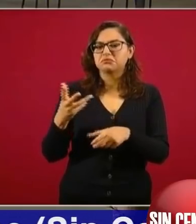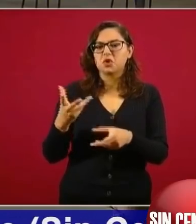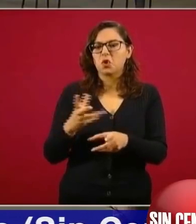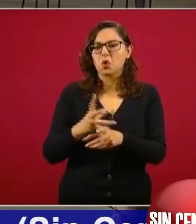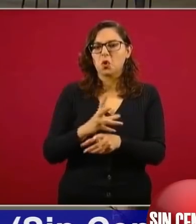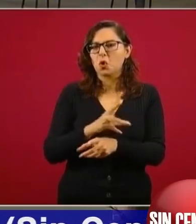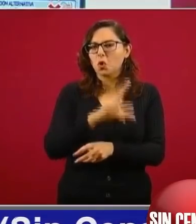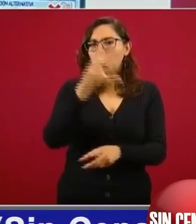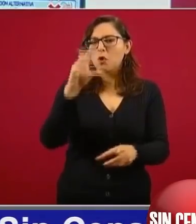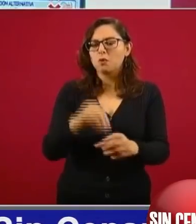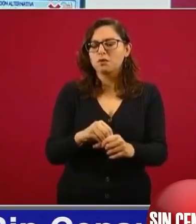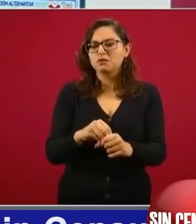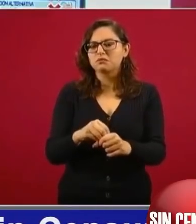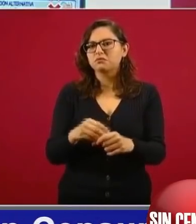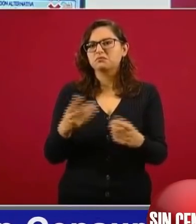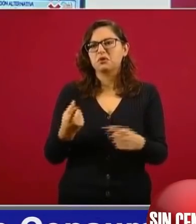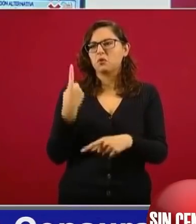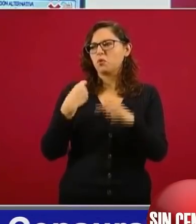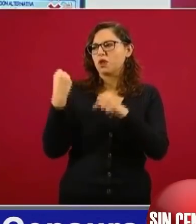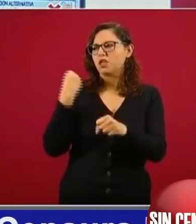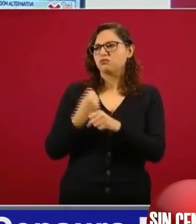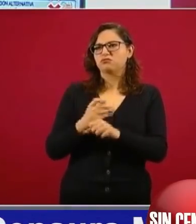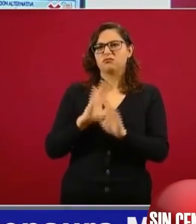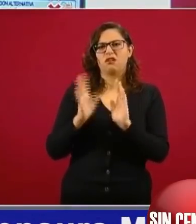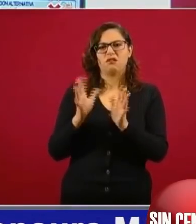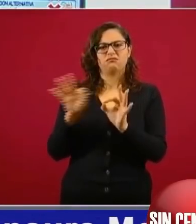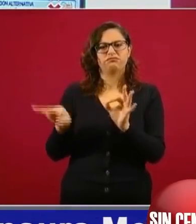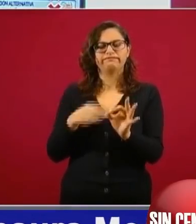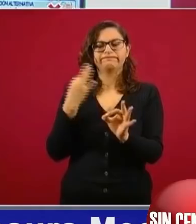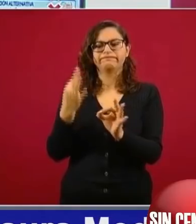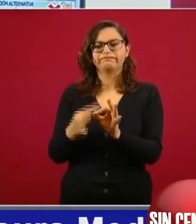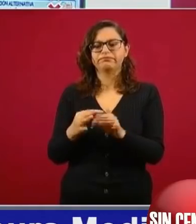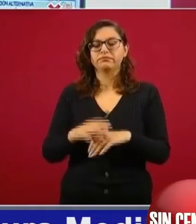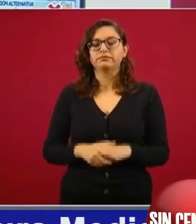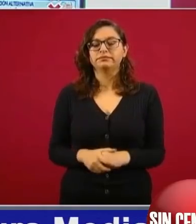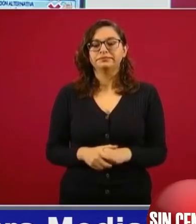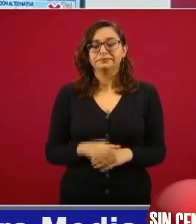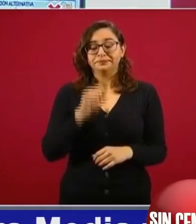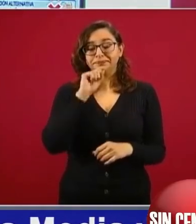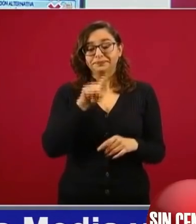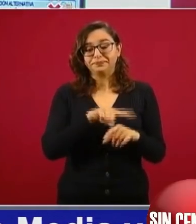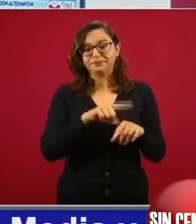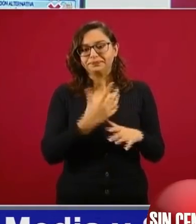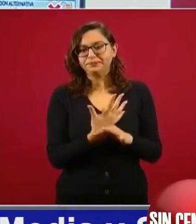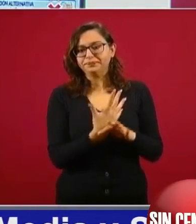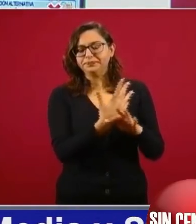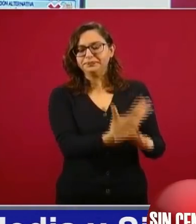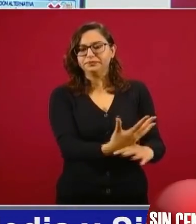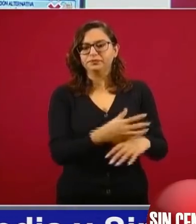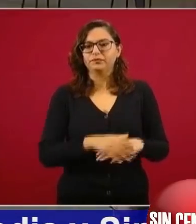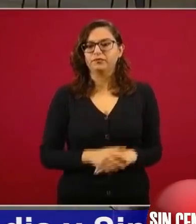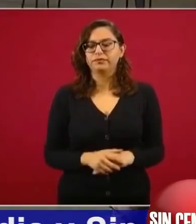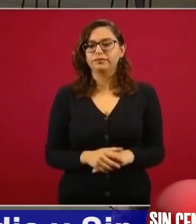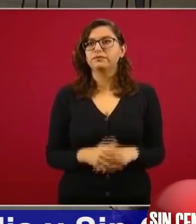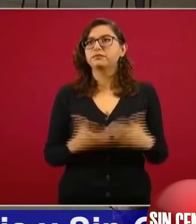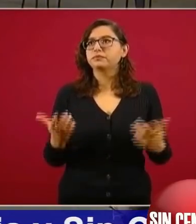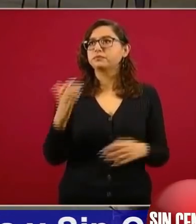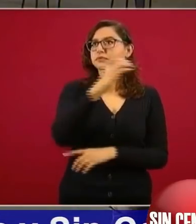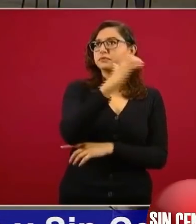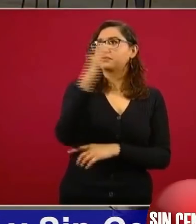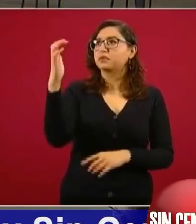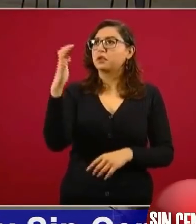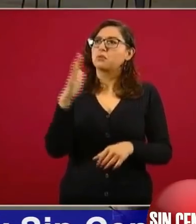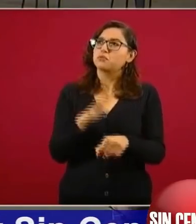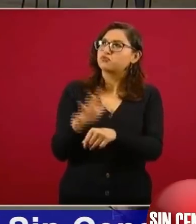prácticamente desde el primer semestre del año pasado. Aquí se cita también, los estudios de aeronavegabilidad definen la capacidad del espacio